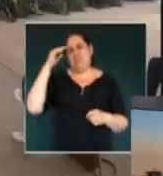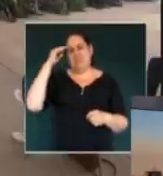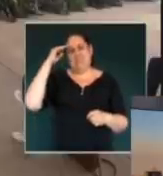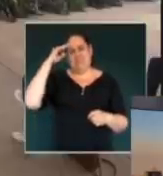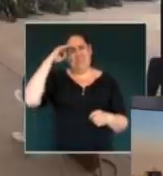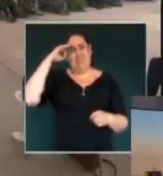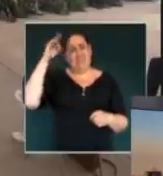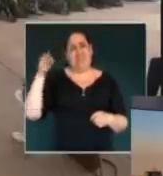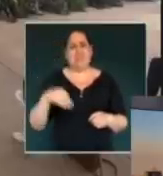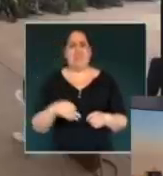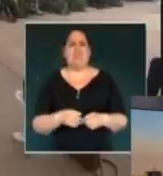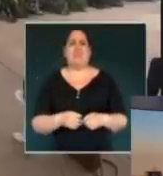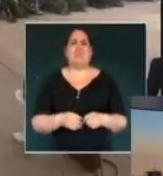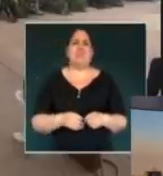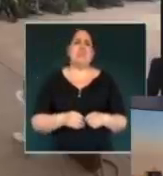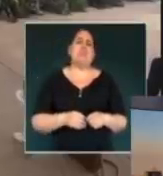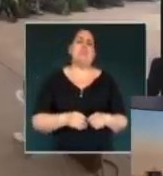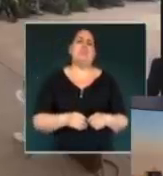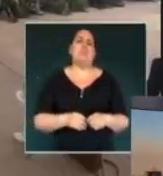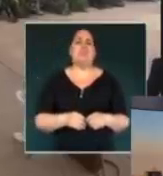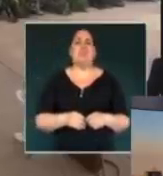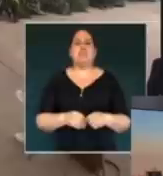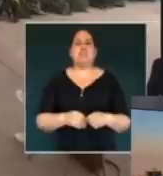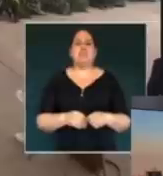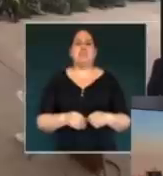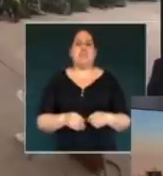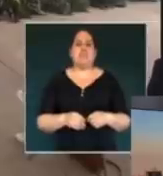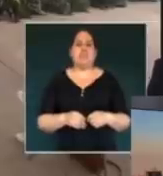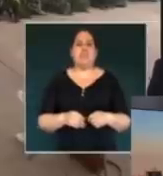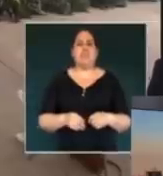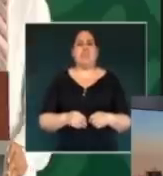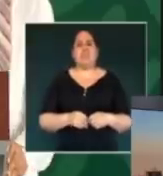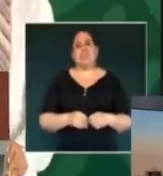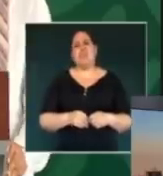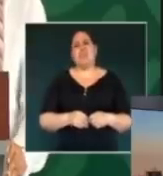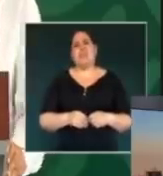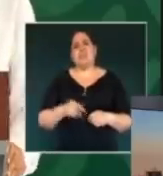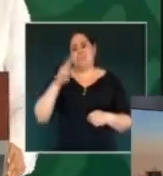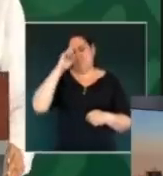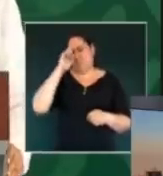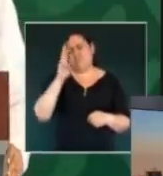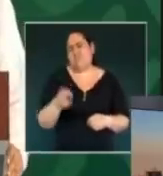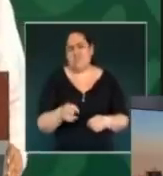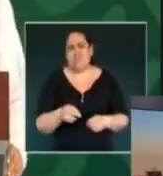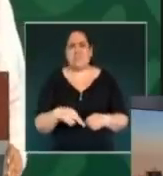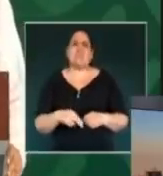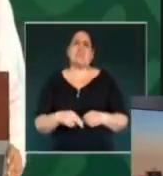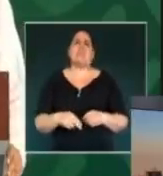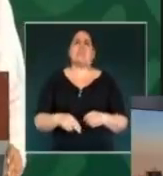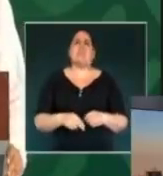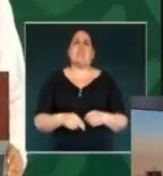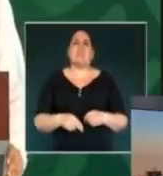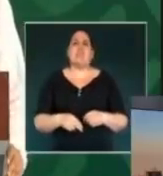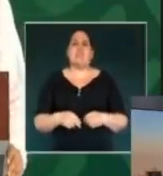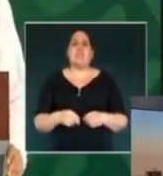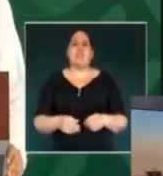cifras? Bueno, que ha habido un manejo responsable de parte de